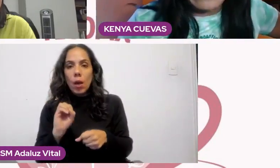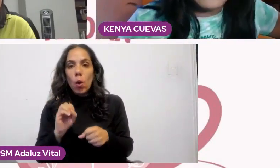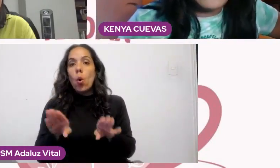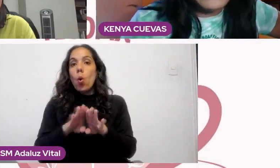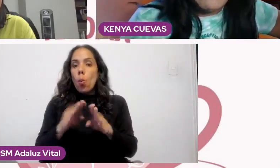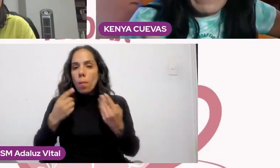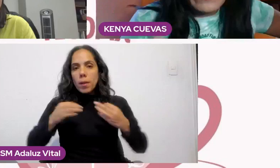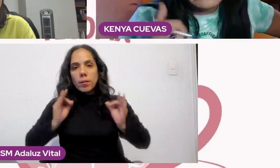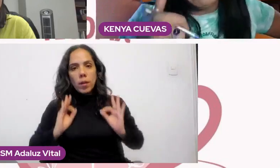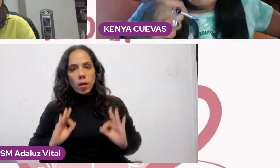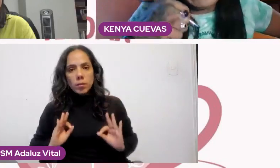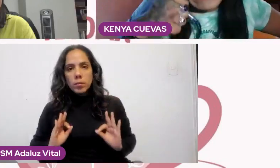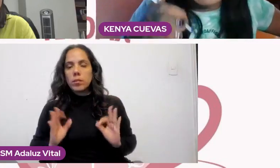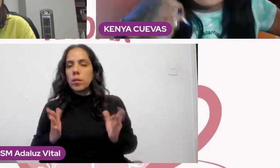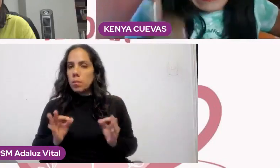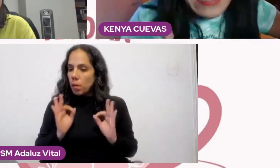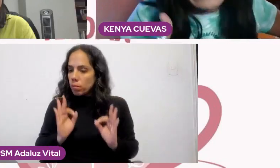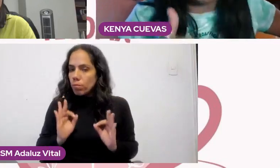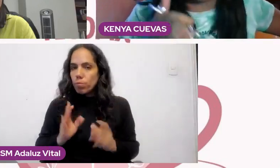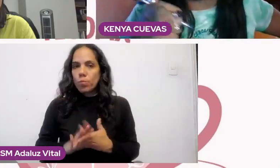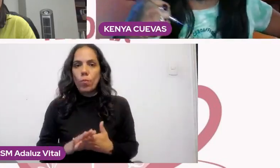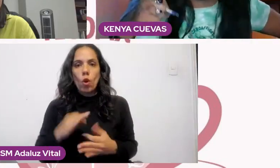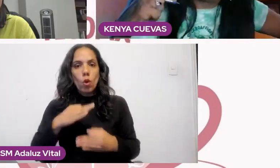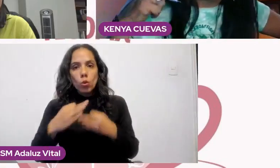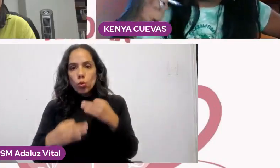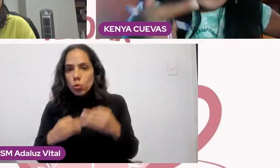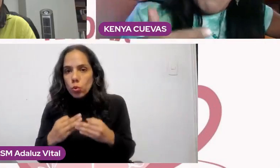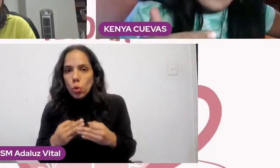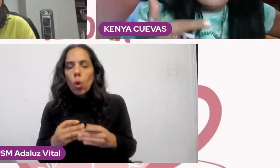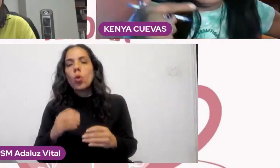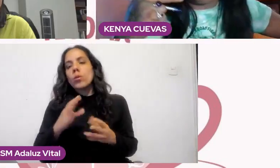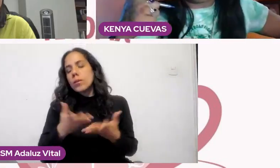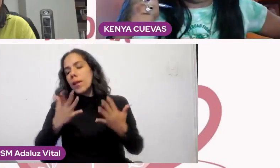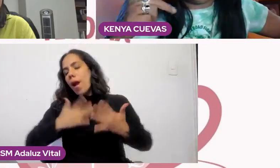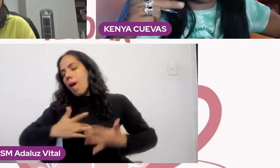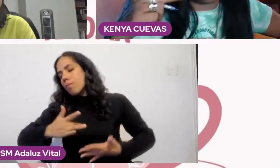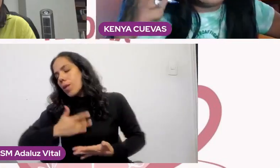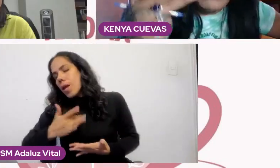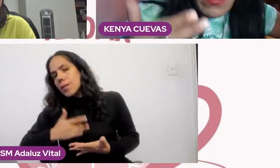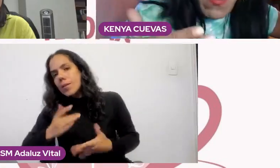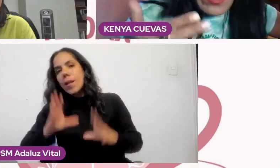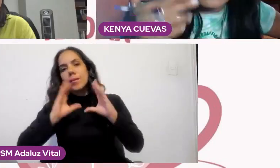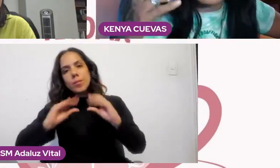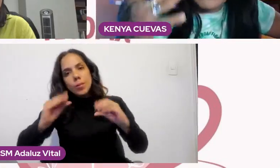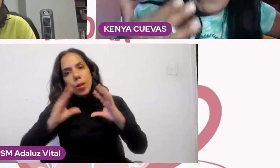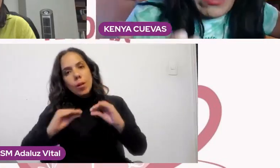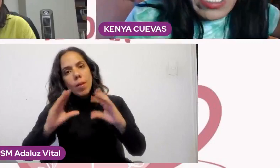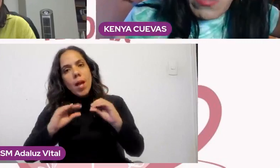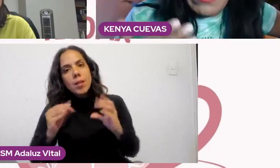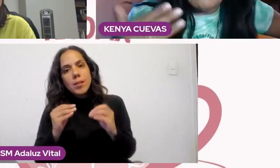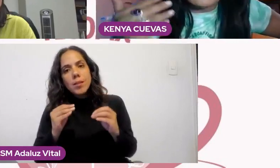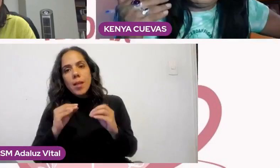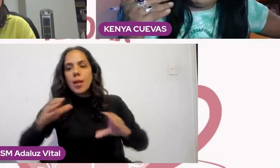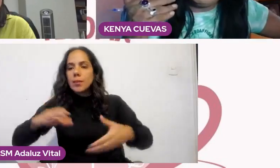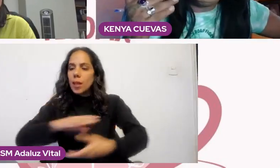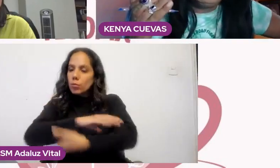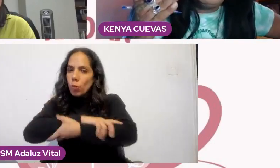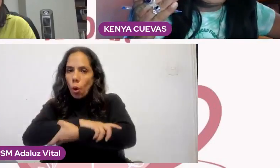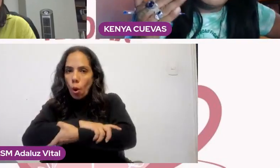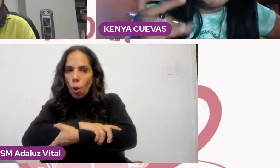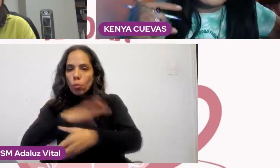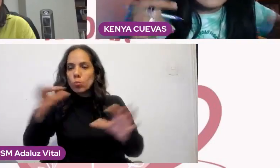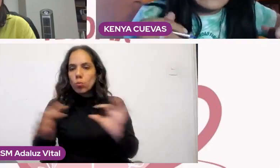de género, ¿no? Y vamos sensibilizando a las instituciones, capacitándolas, haciendo acuerdos, convenios de